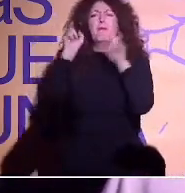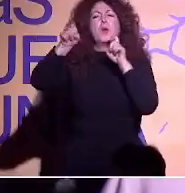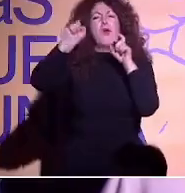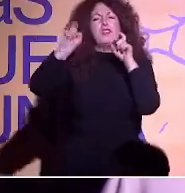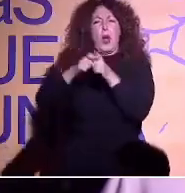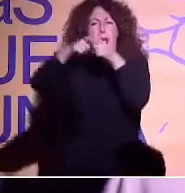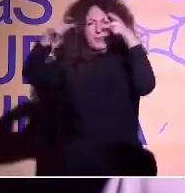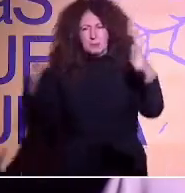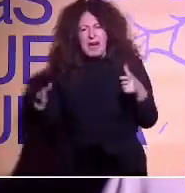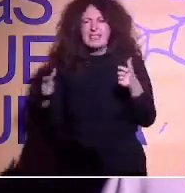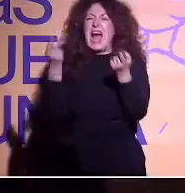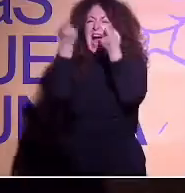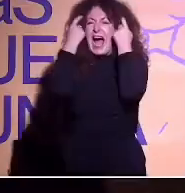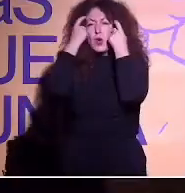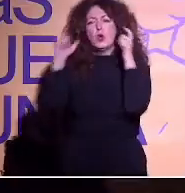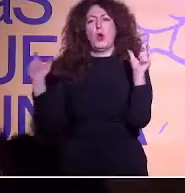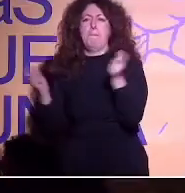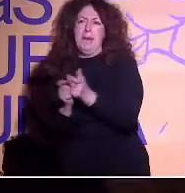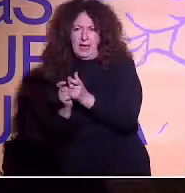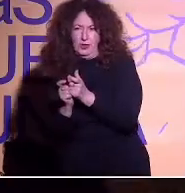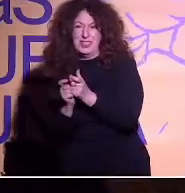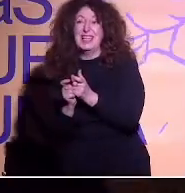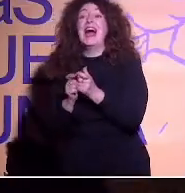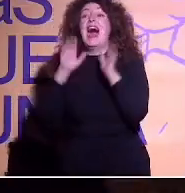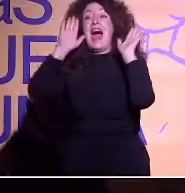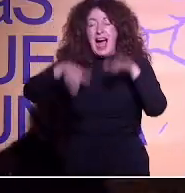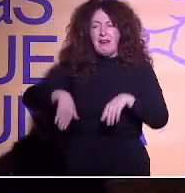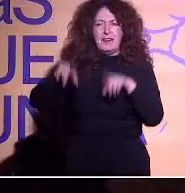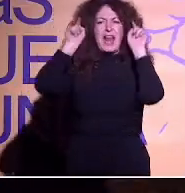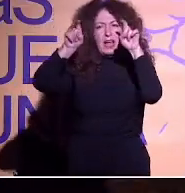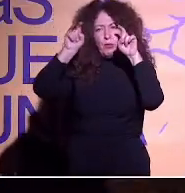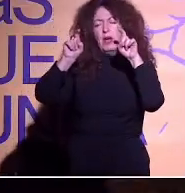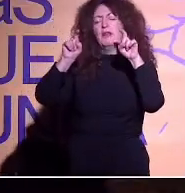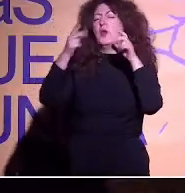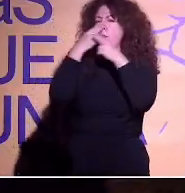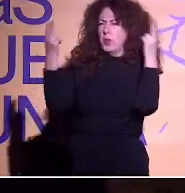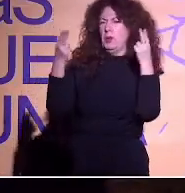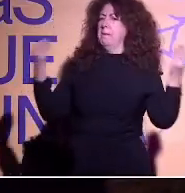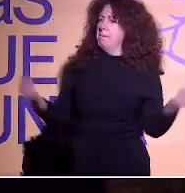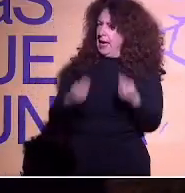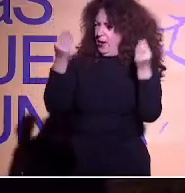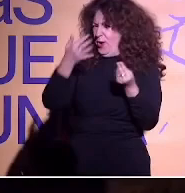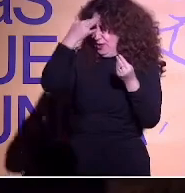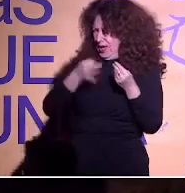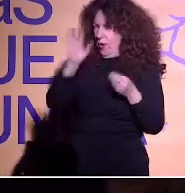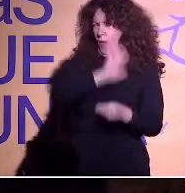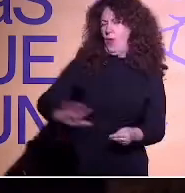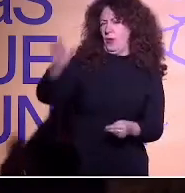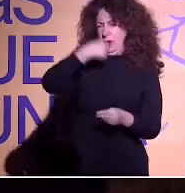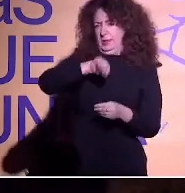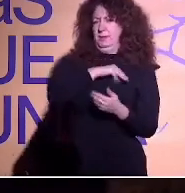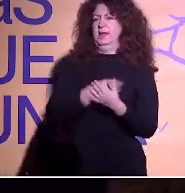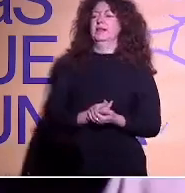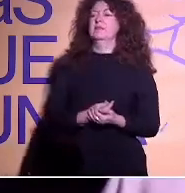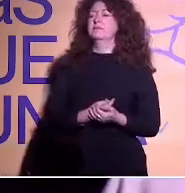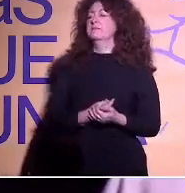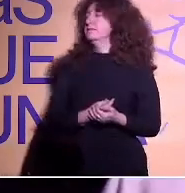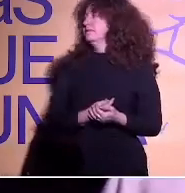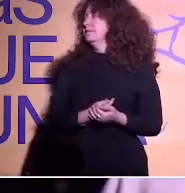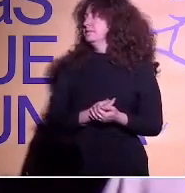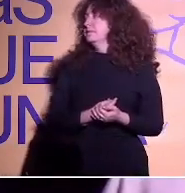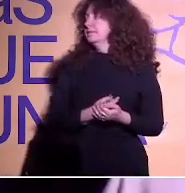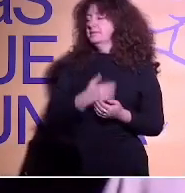la mitad de alumnos en las clases y ya veréis como la educación pública mejora mucho en España